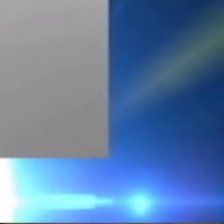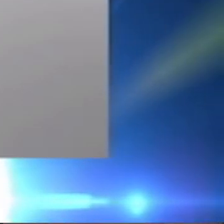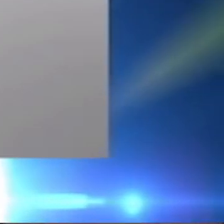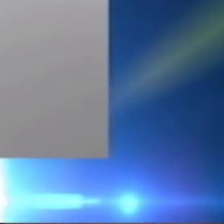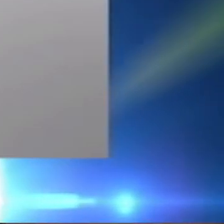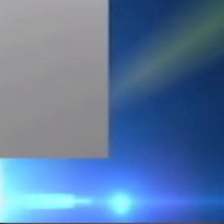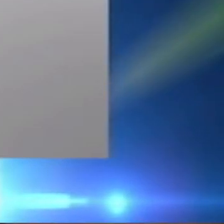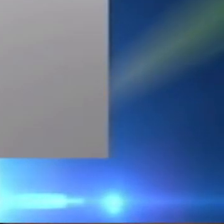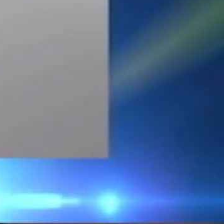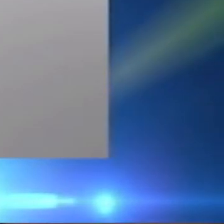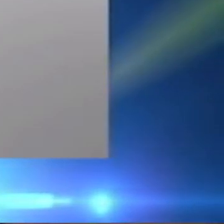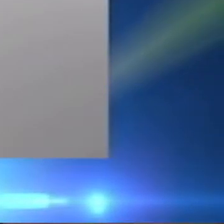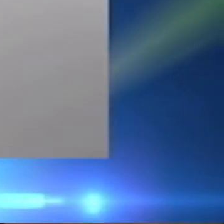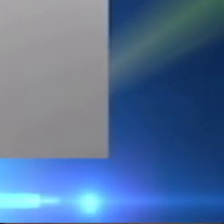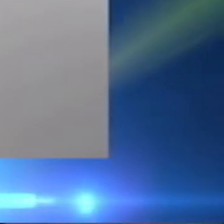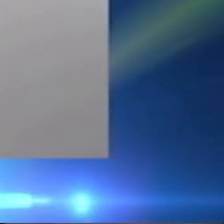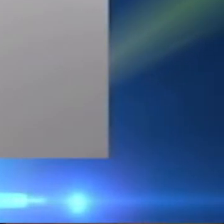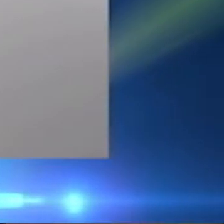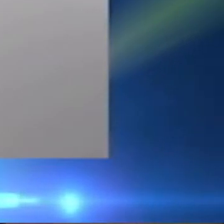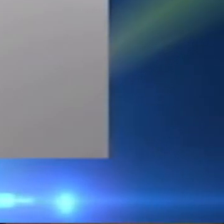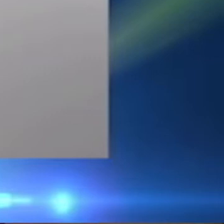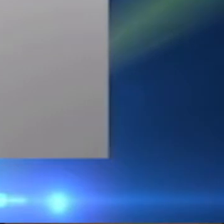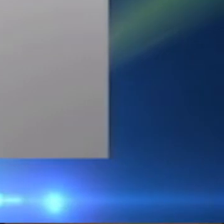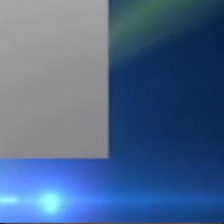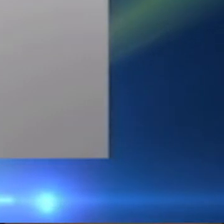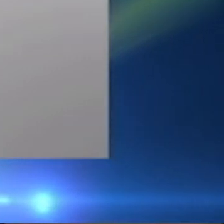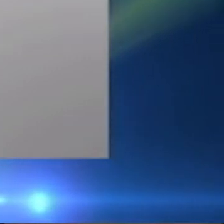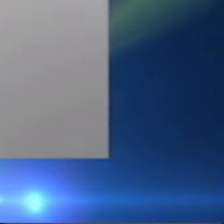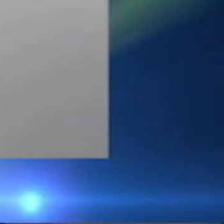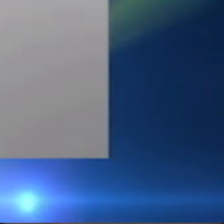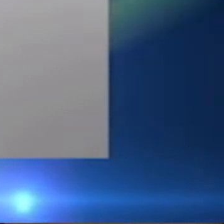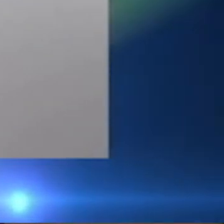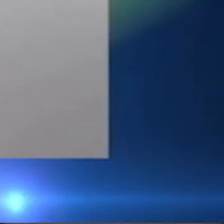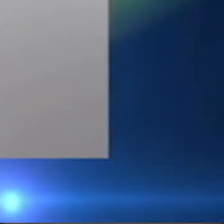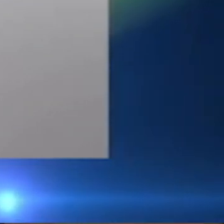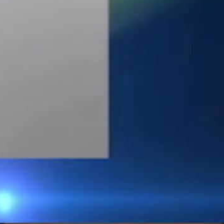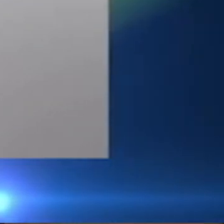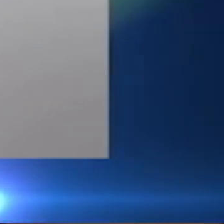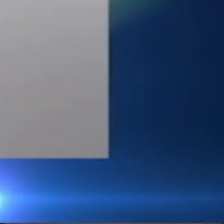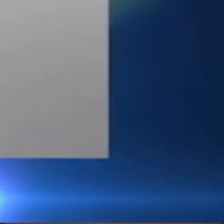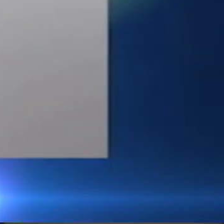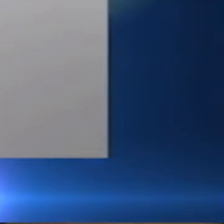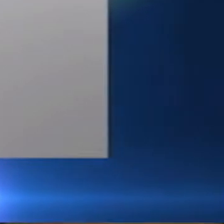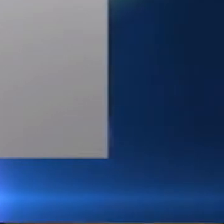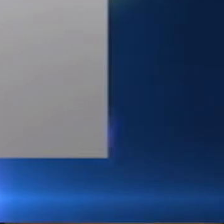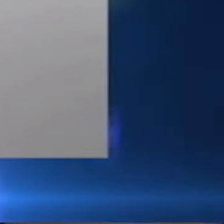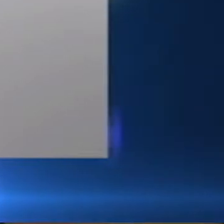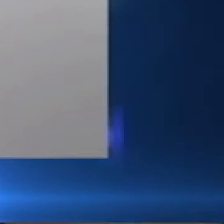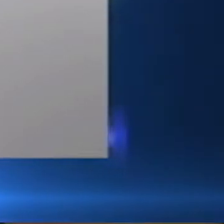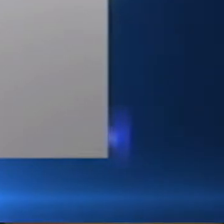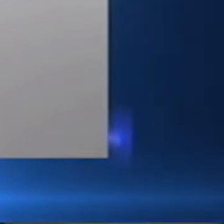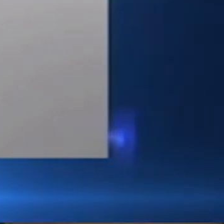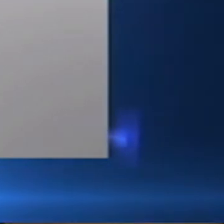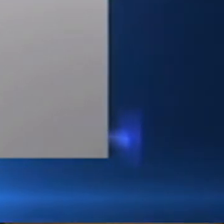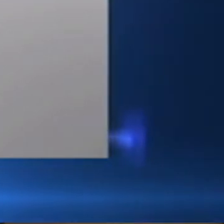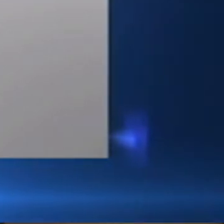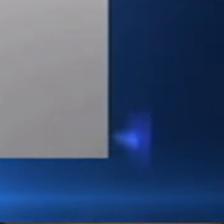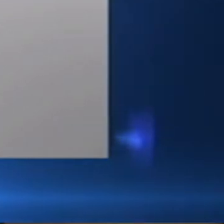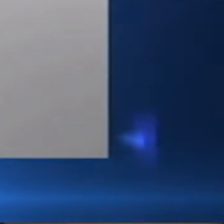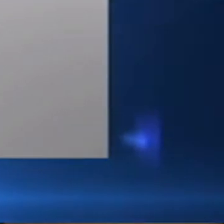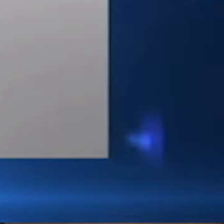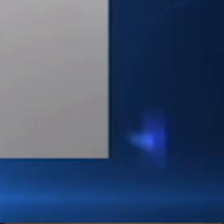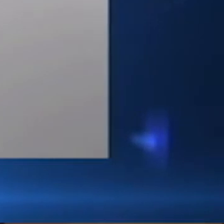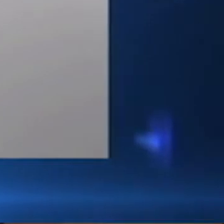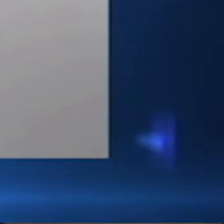Los jefes de mi empresa nos comunicaron, esta ya la habíamos visto, doctor, es la que nos dice que si no pagar la prima porque